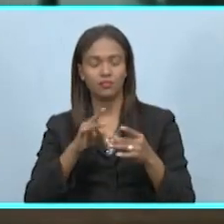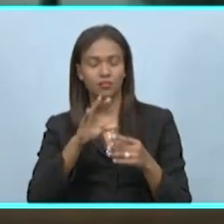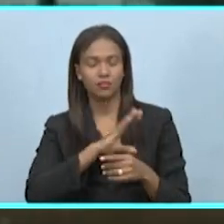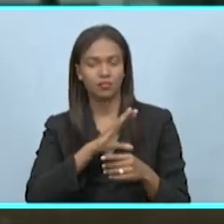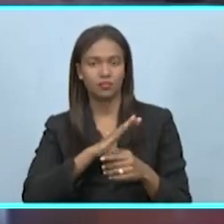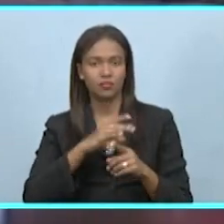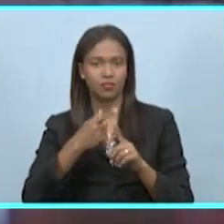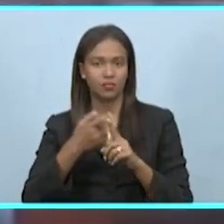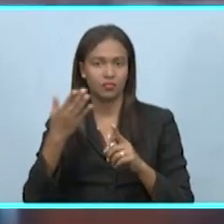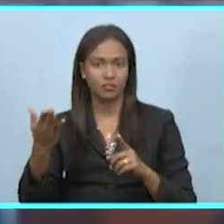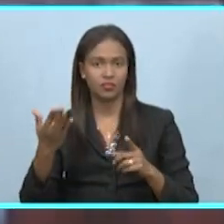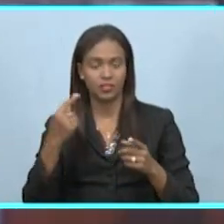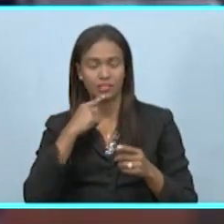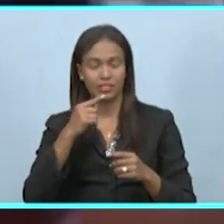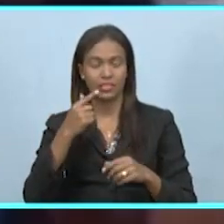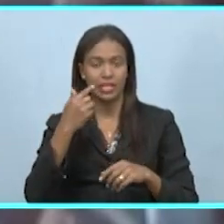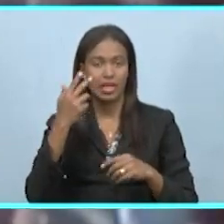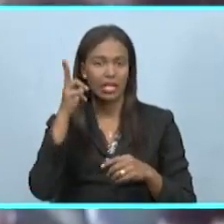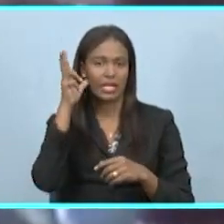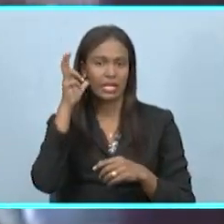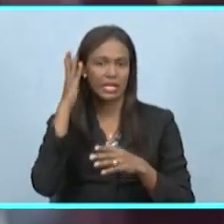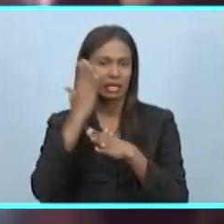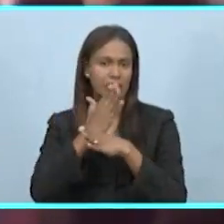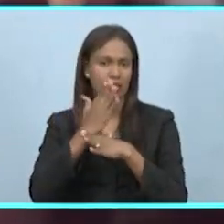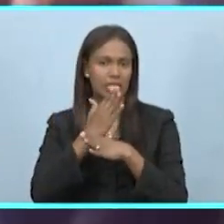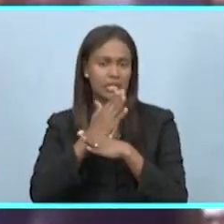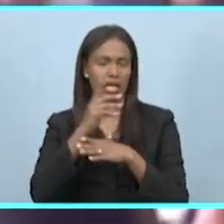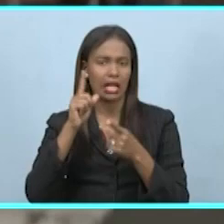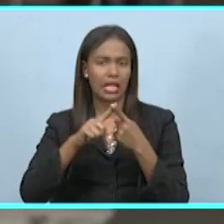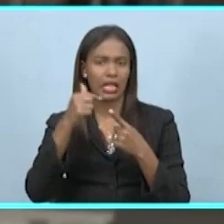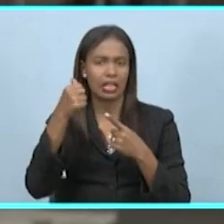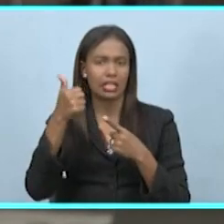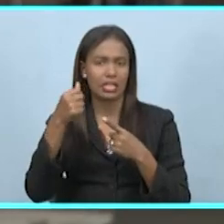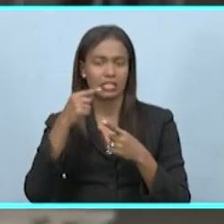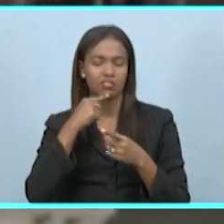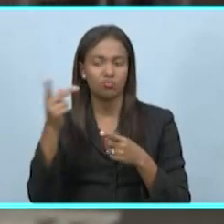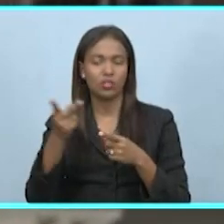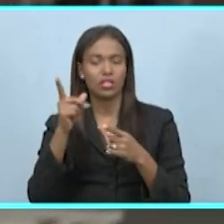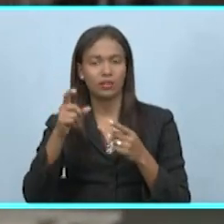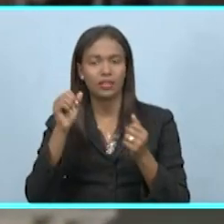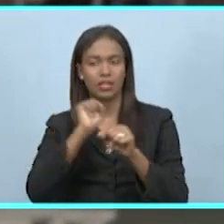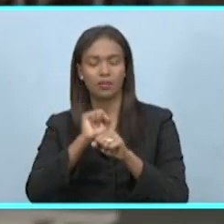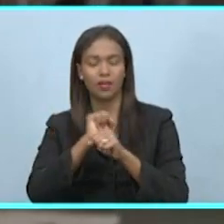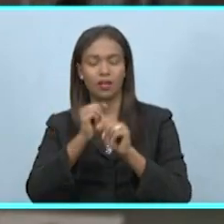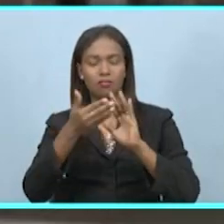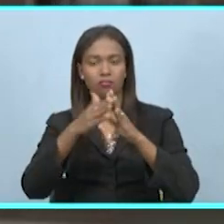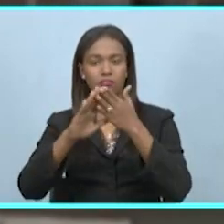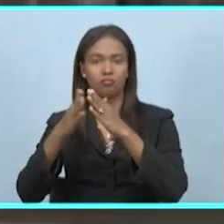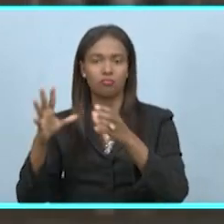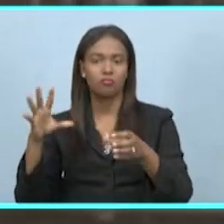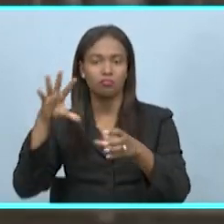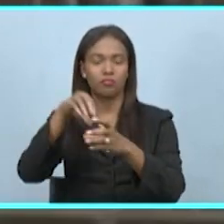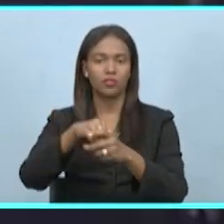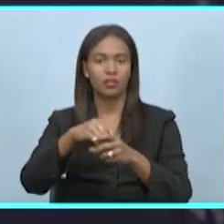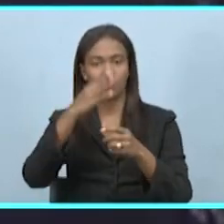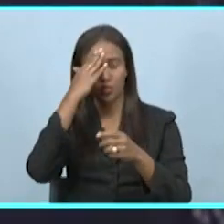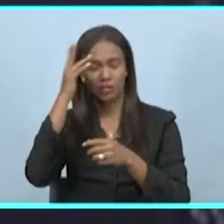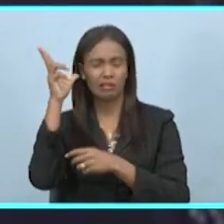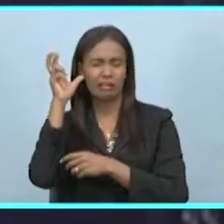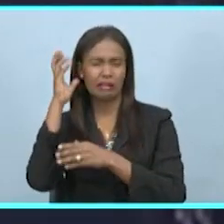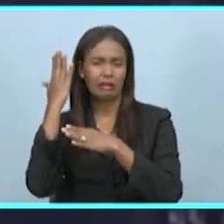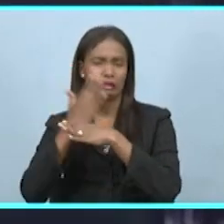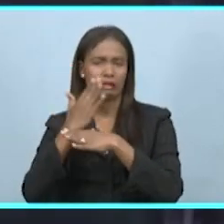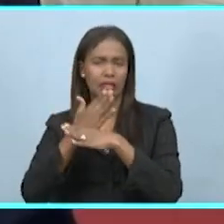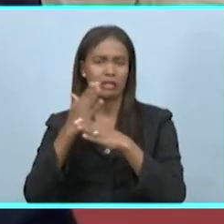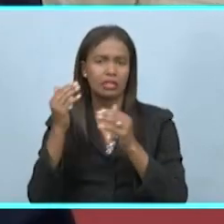de limitar los ruidos hasta las 10 de la noche, ambos consideran que se debe trabajar con las comunidades de manera integral, ya que el ruido forma parte